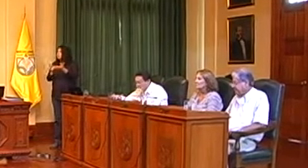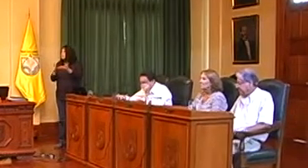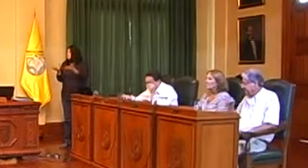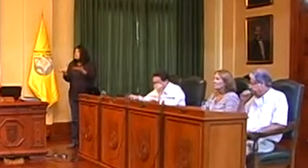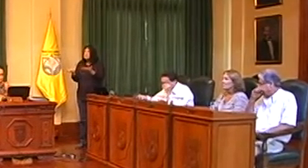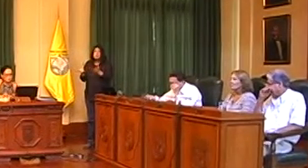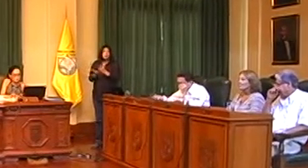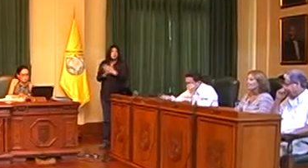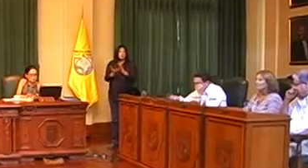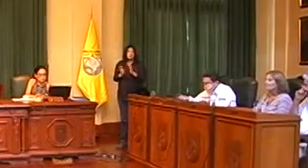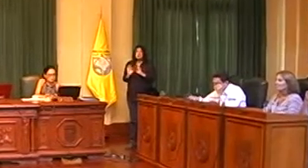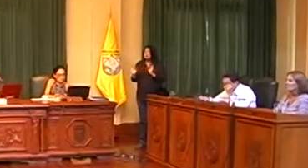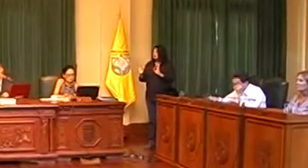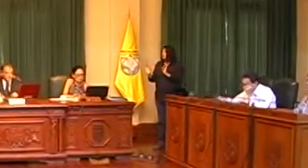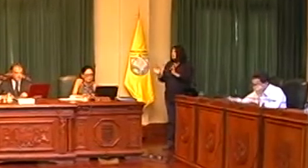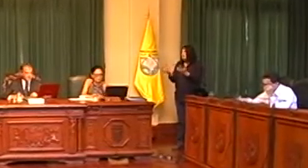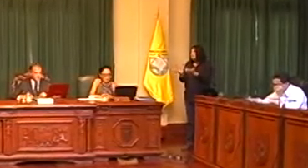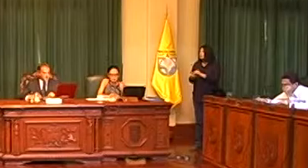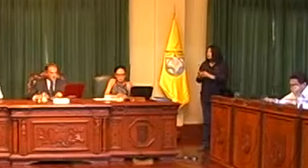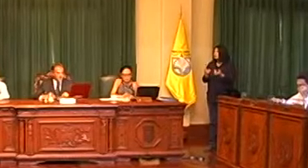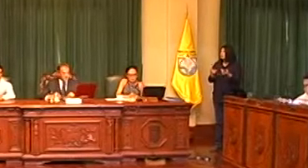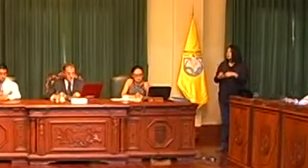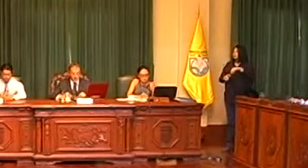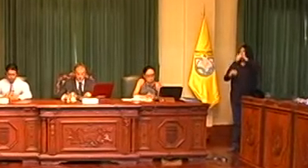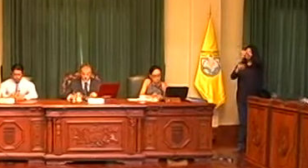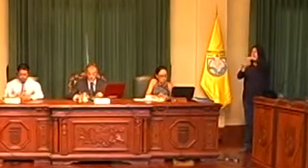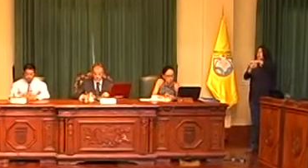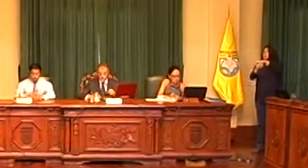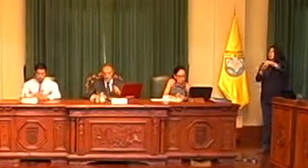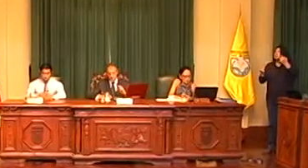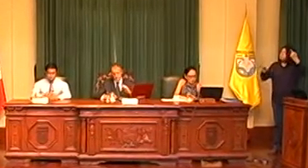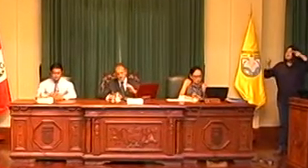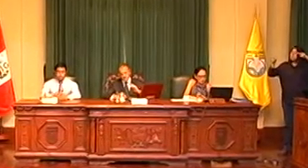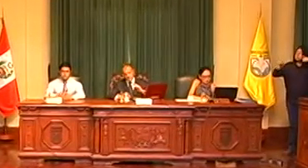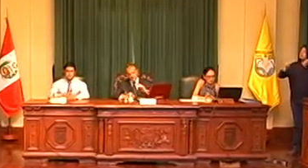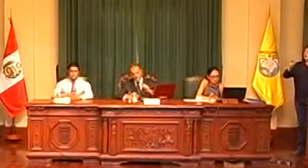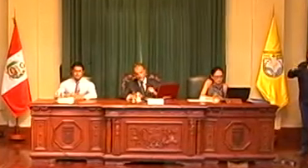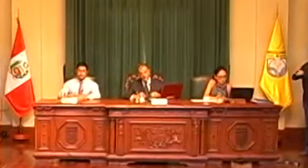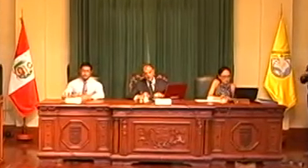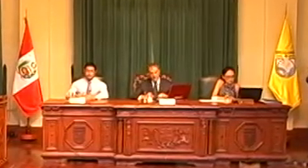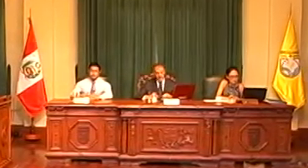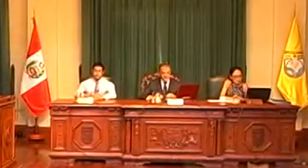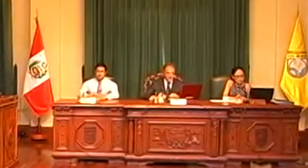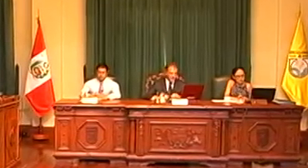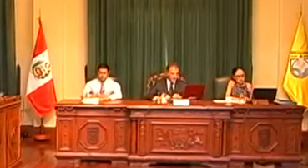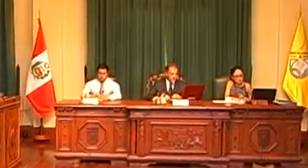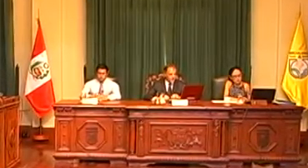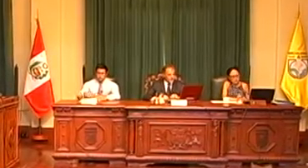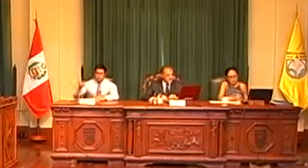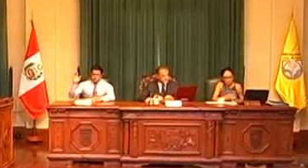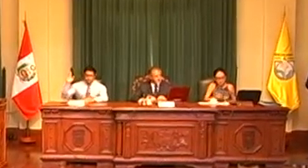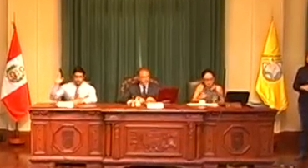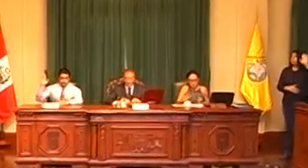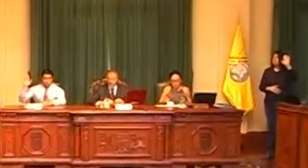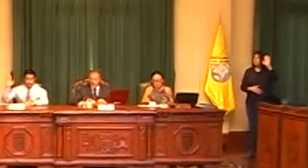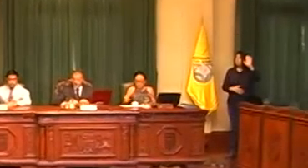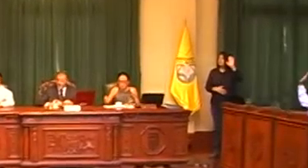No habiendo observaciones, procederemos a votar. Aquellos miembros del Consejo que estén a favor, si no es expresarlo, en señal de